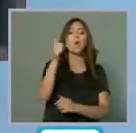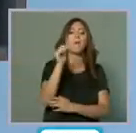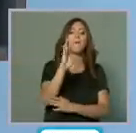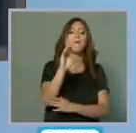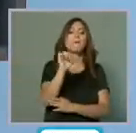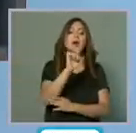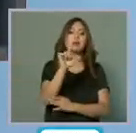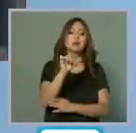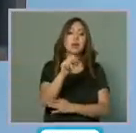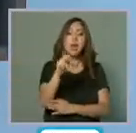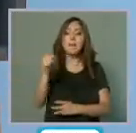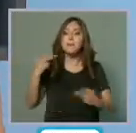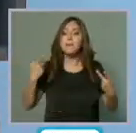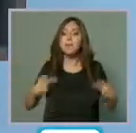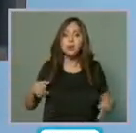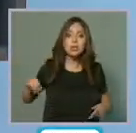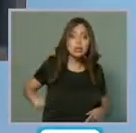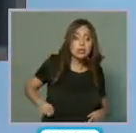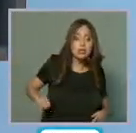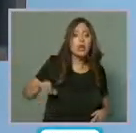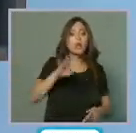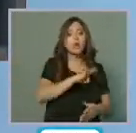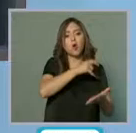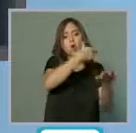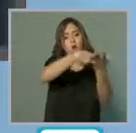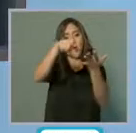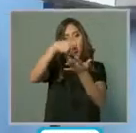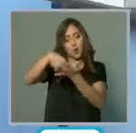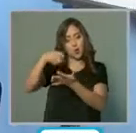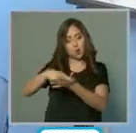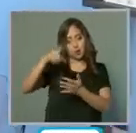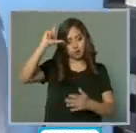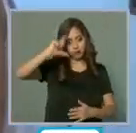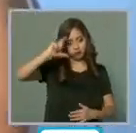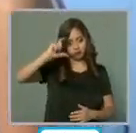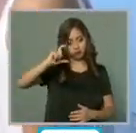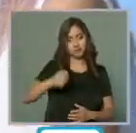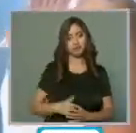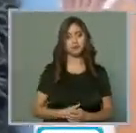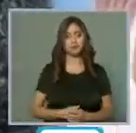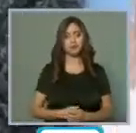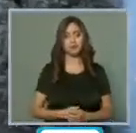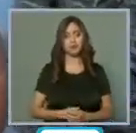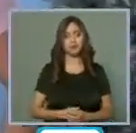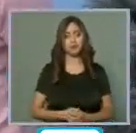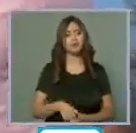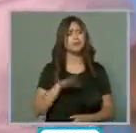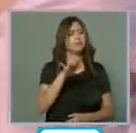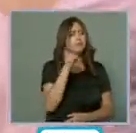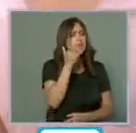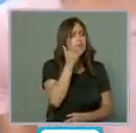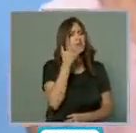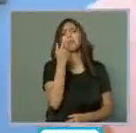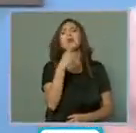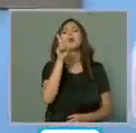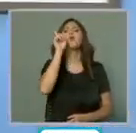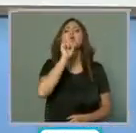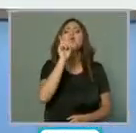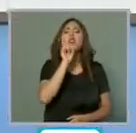pues, puedan adquirir alguna de estas obras. Exacto. Oye, y por ejemplo, chavas que estén interesadas en